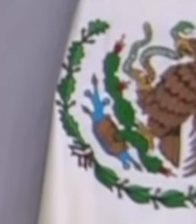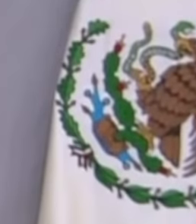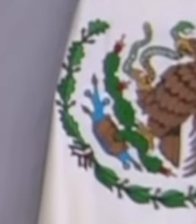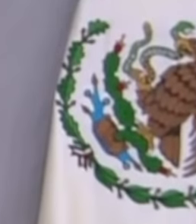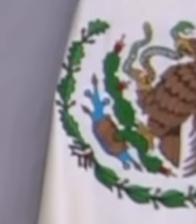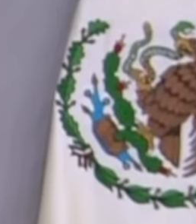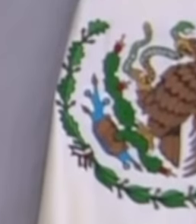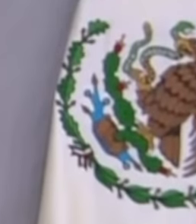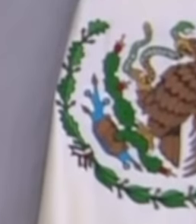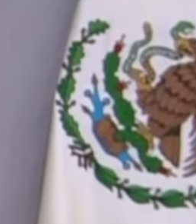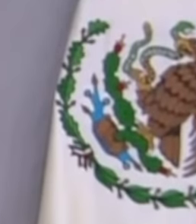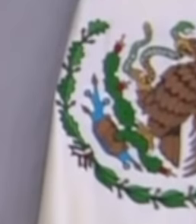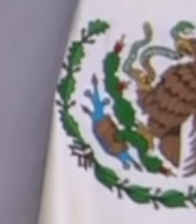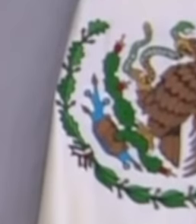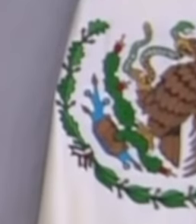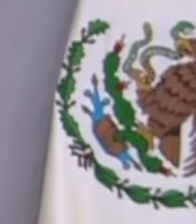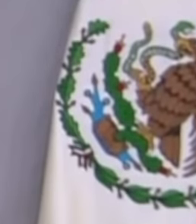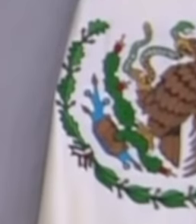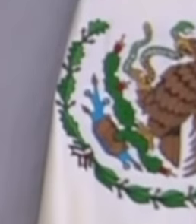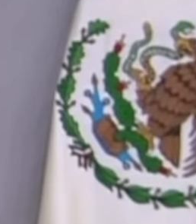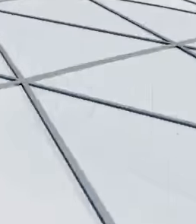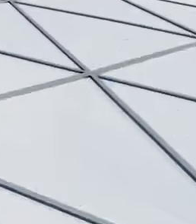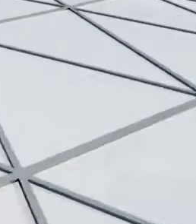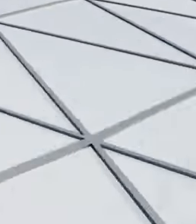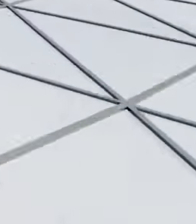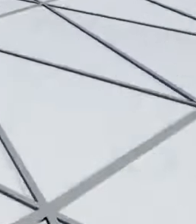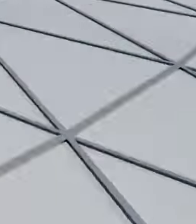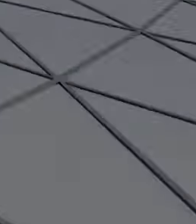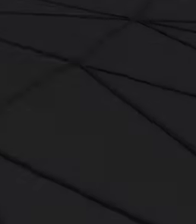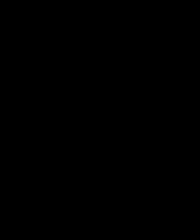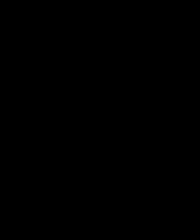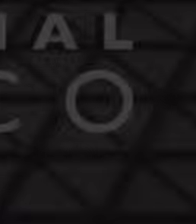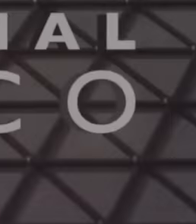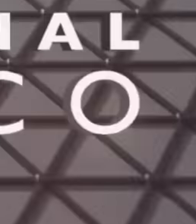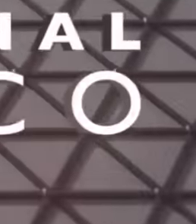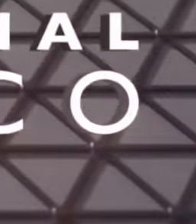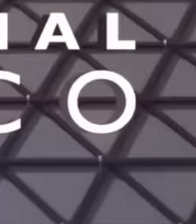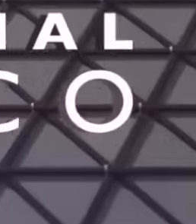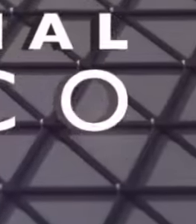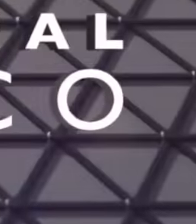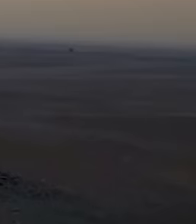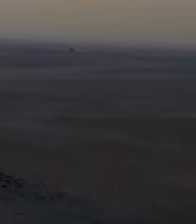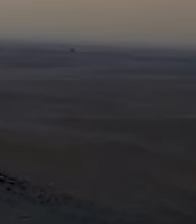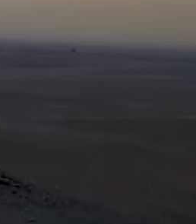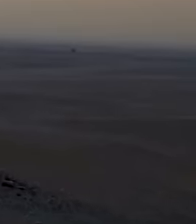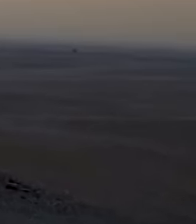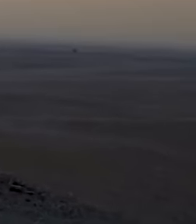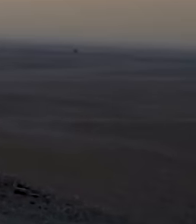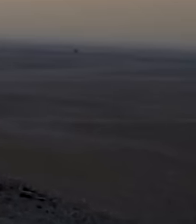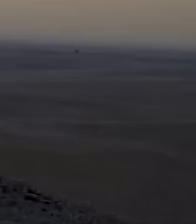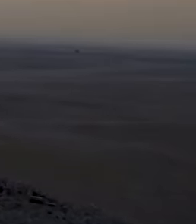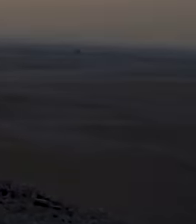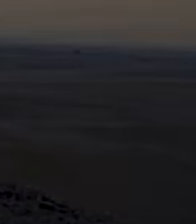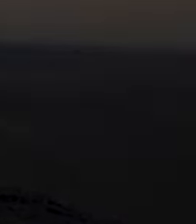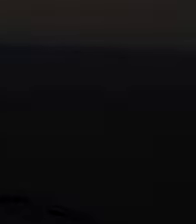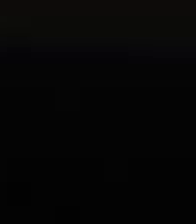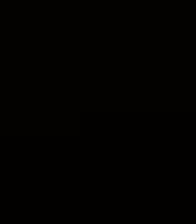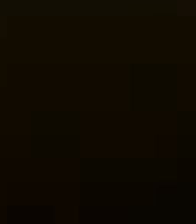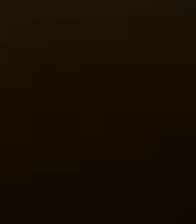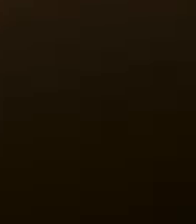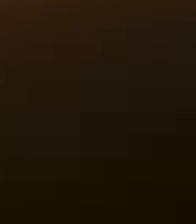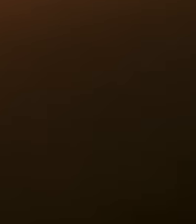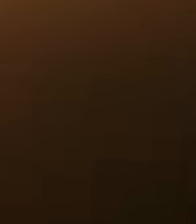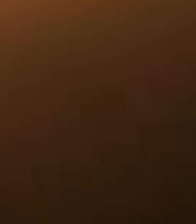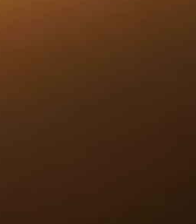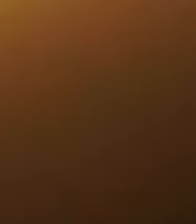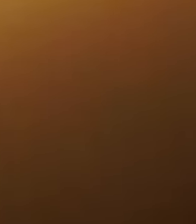el expresidente Enrique Peña Nieto. El aeropuerto de Texcoco nunca debió